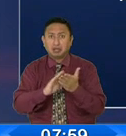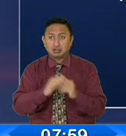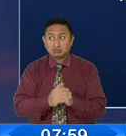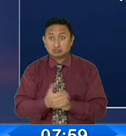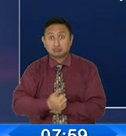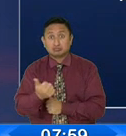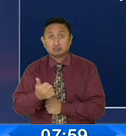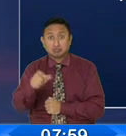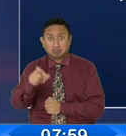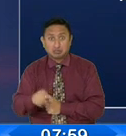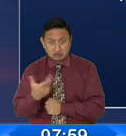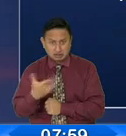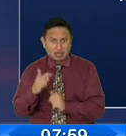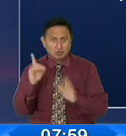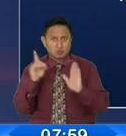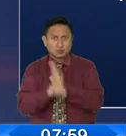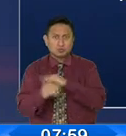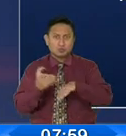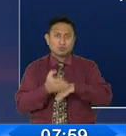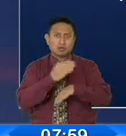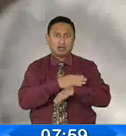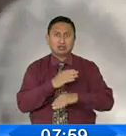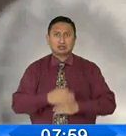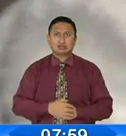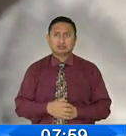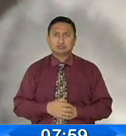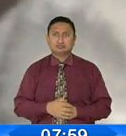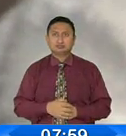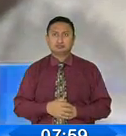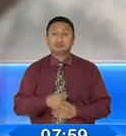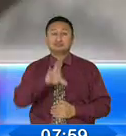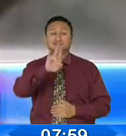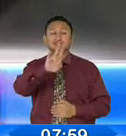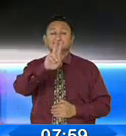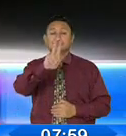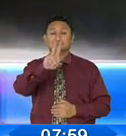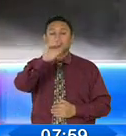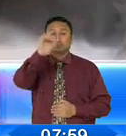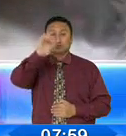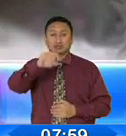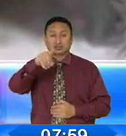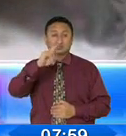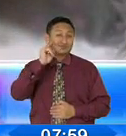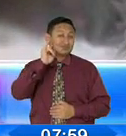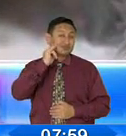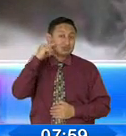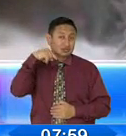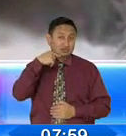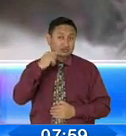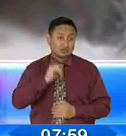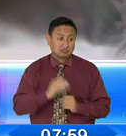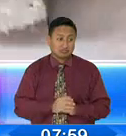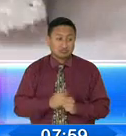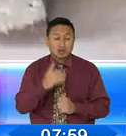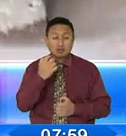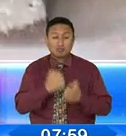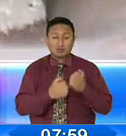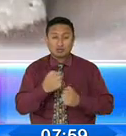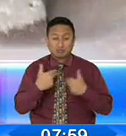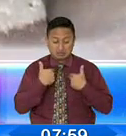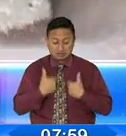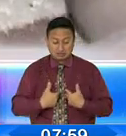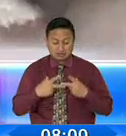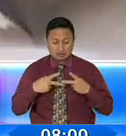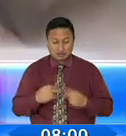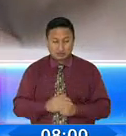ya estaba denunciado por violación. El 72% de niñas aseguró presentar problemas en su salud Entre